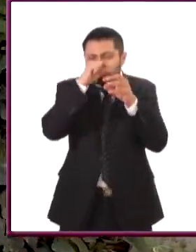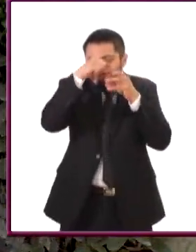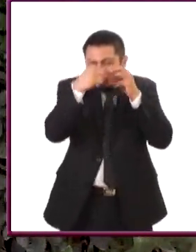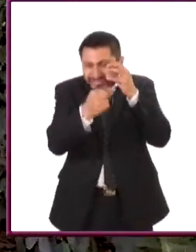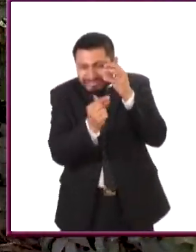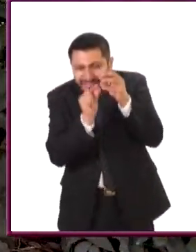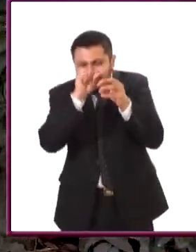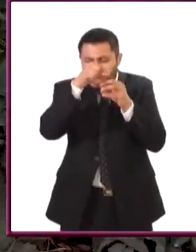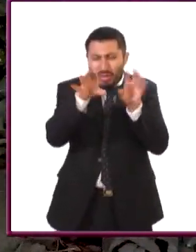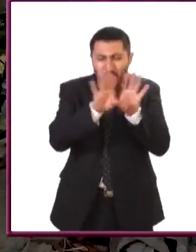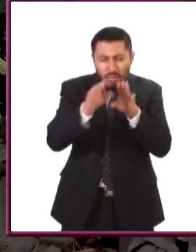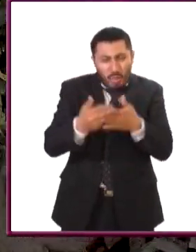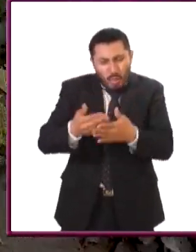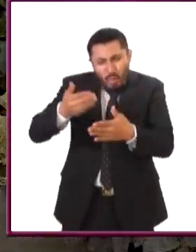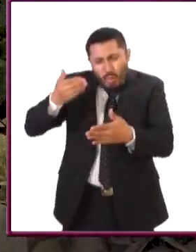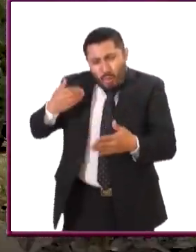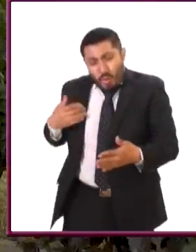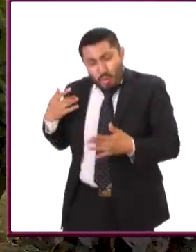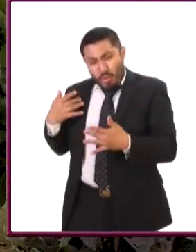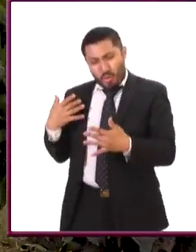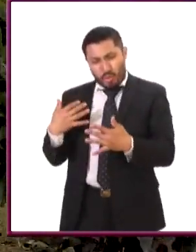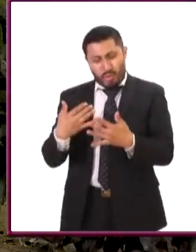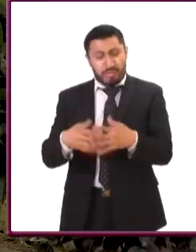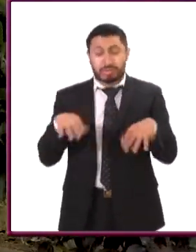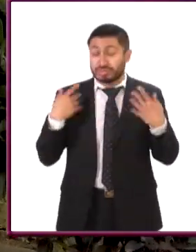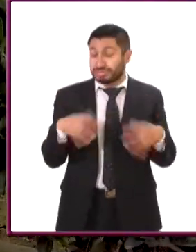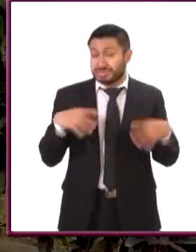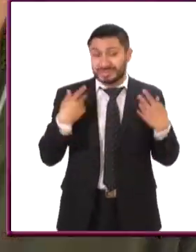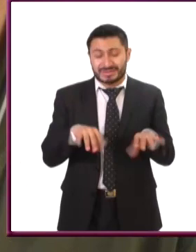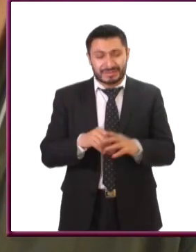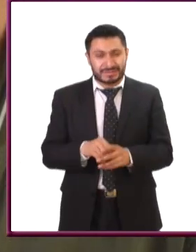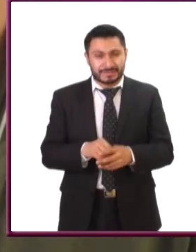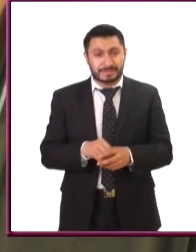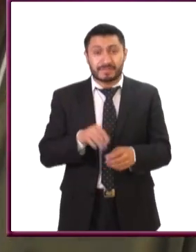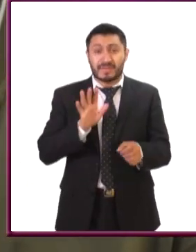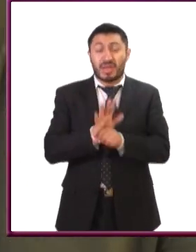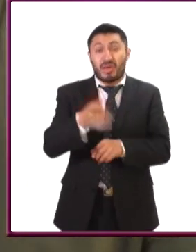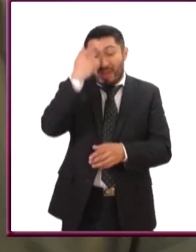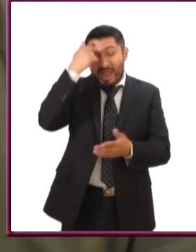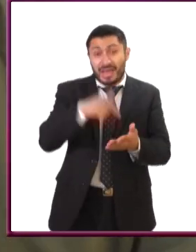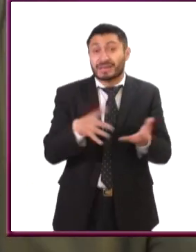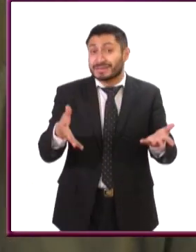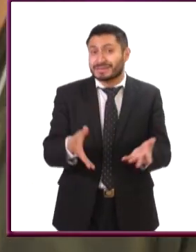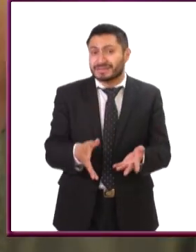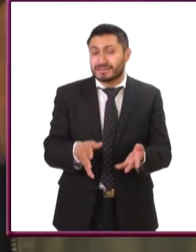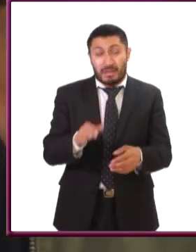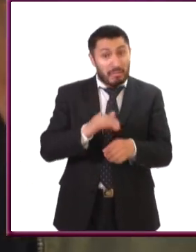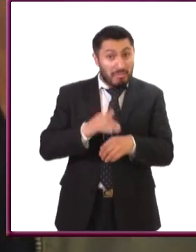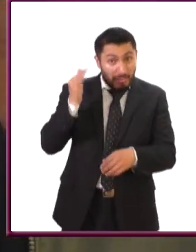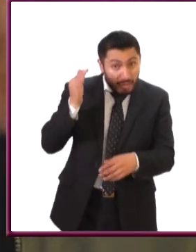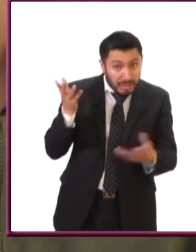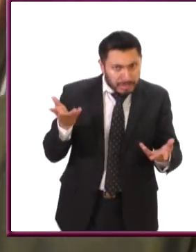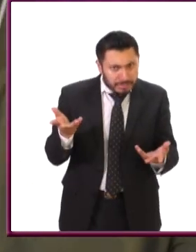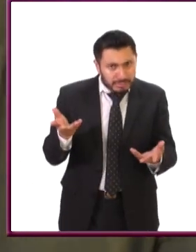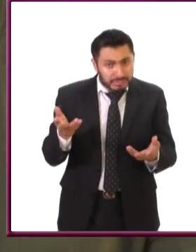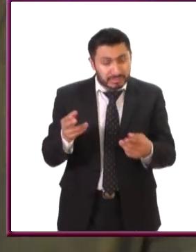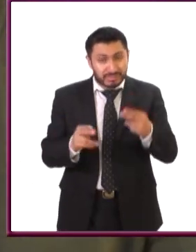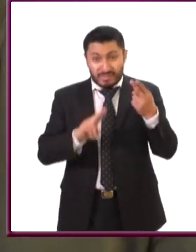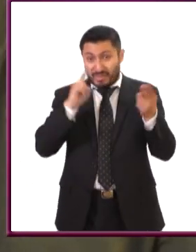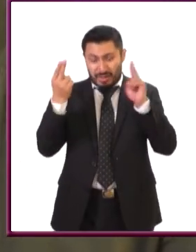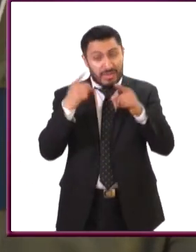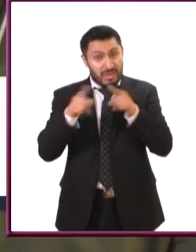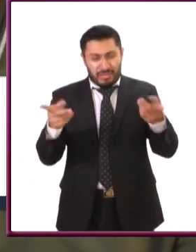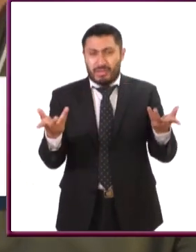por pequeñísimas partículas que se han hecho desde el inicio de los tiempos. ¡Wow! ¿Y qué crees? Ay, no me digas que hay